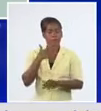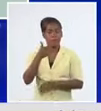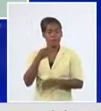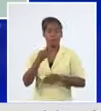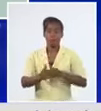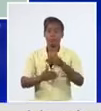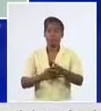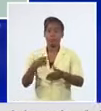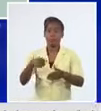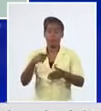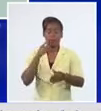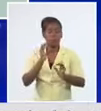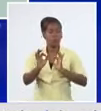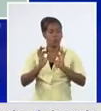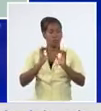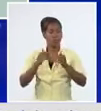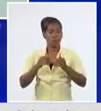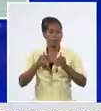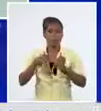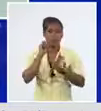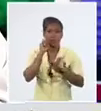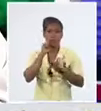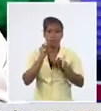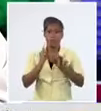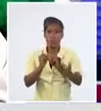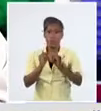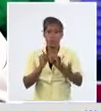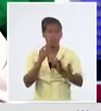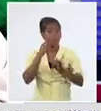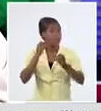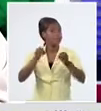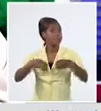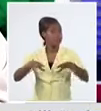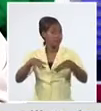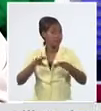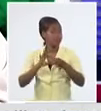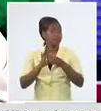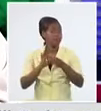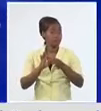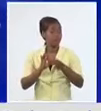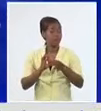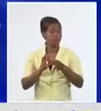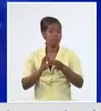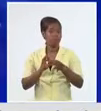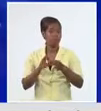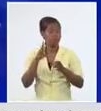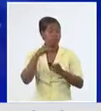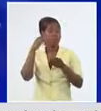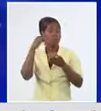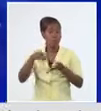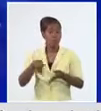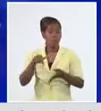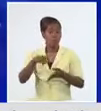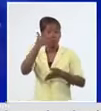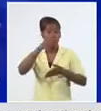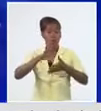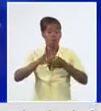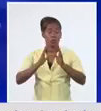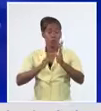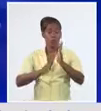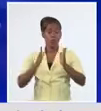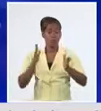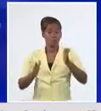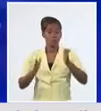aquí, Gisela. Sigue siendo muy complejo el escenario. Ya vimos que el total de fallecidos de agosto ya supera, hasta este momento,